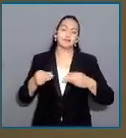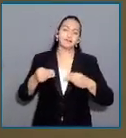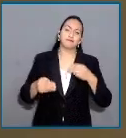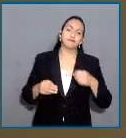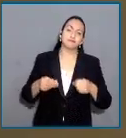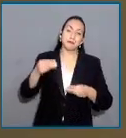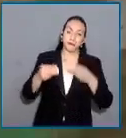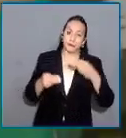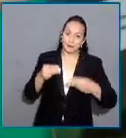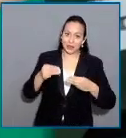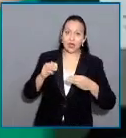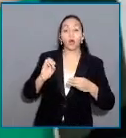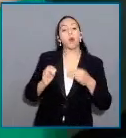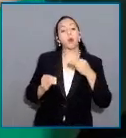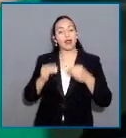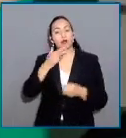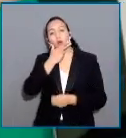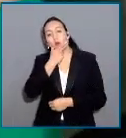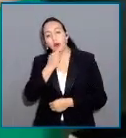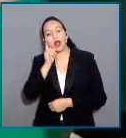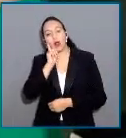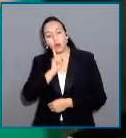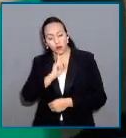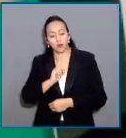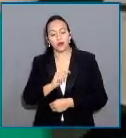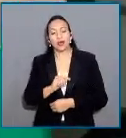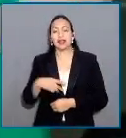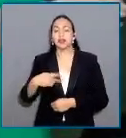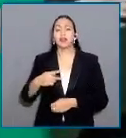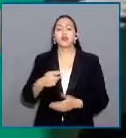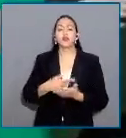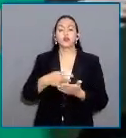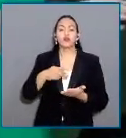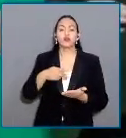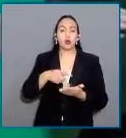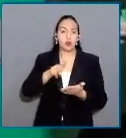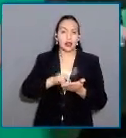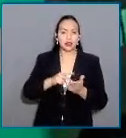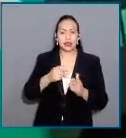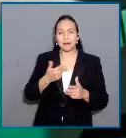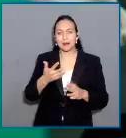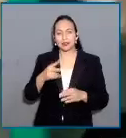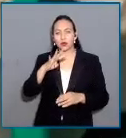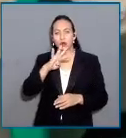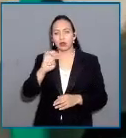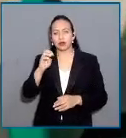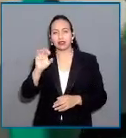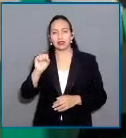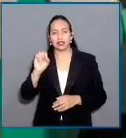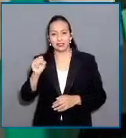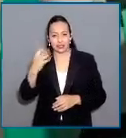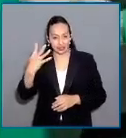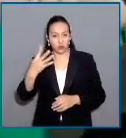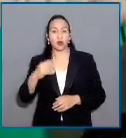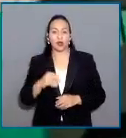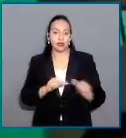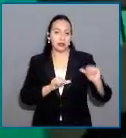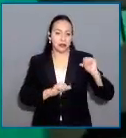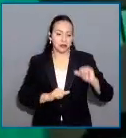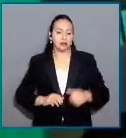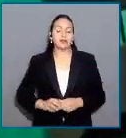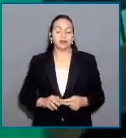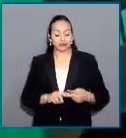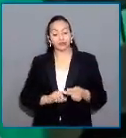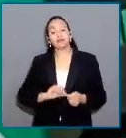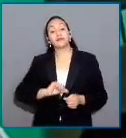o magistrado de circuito, cuyas plazas en disputa ascienden a 464. Posteriormente llevará a cabo